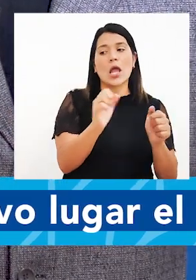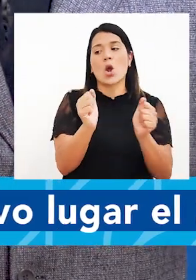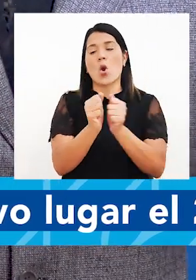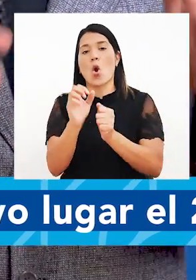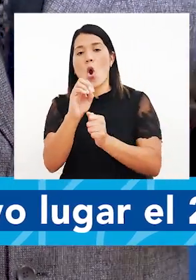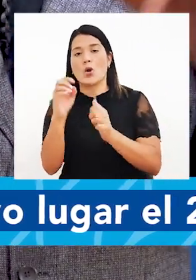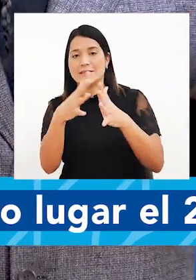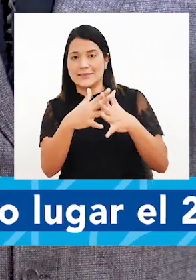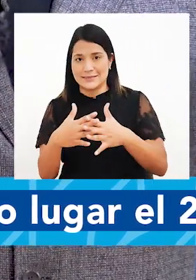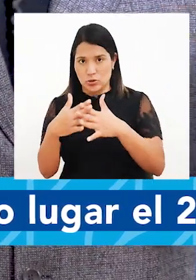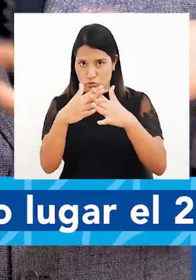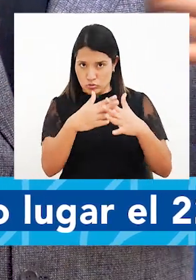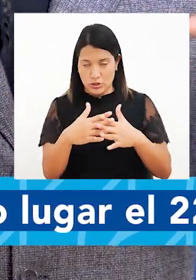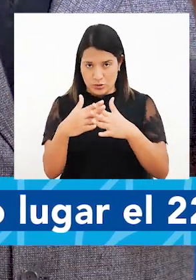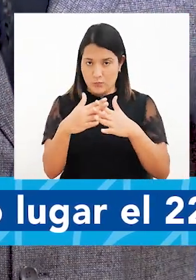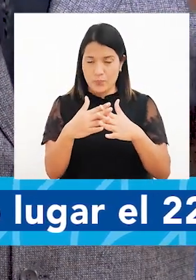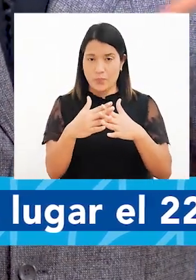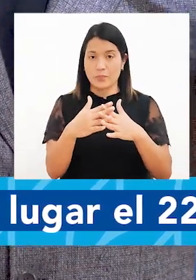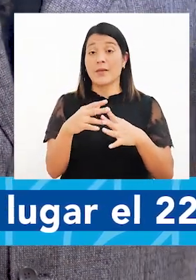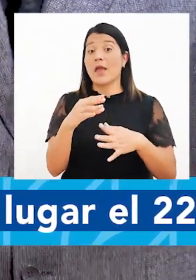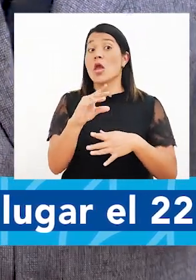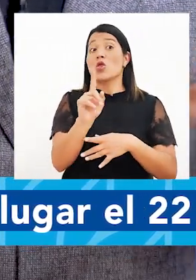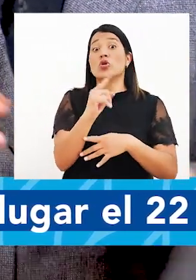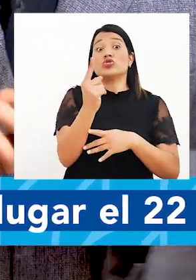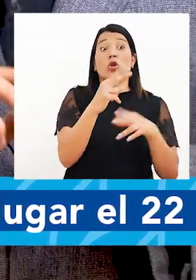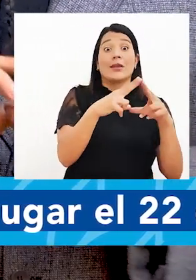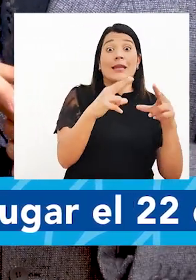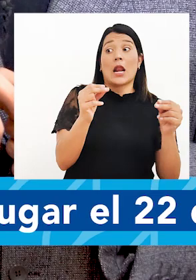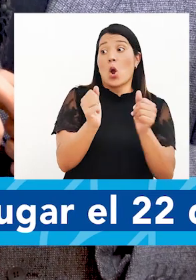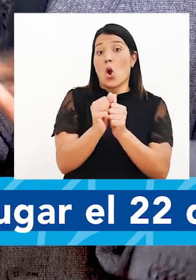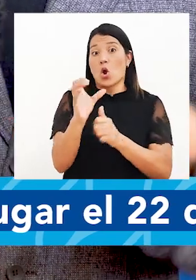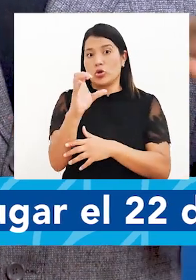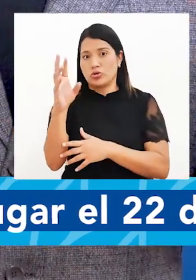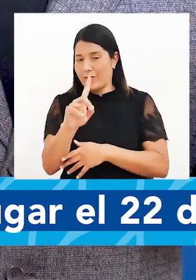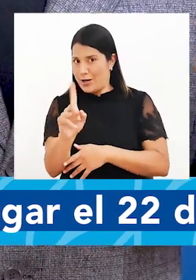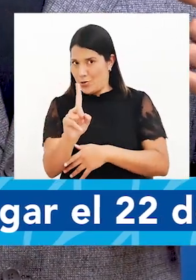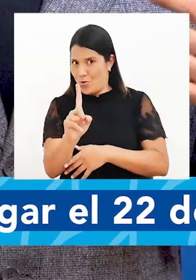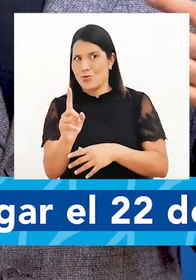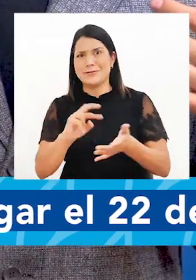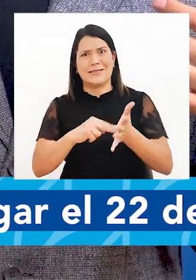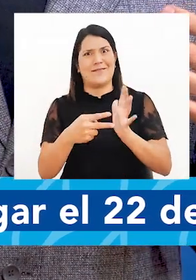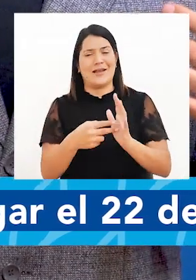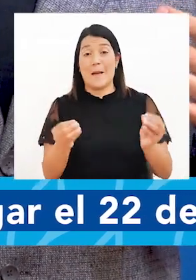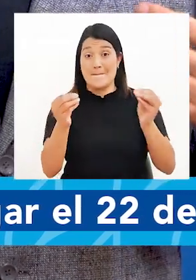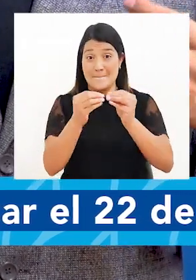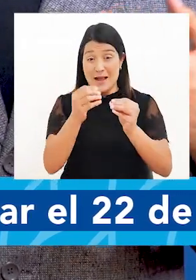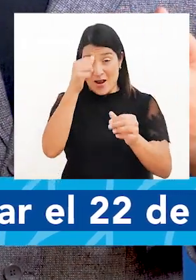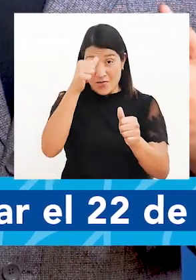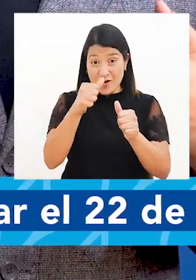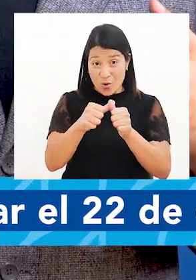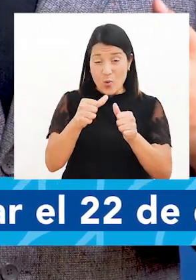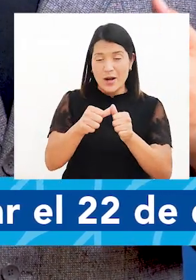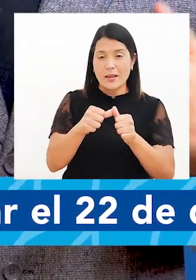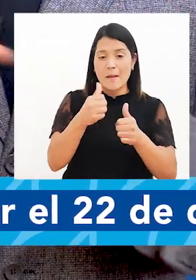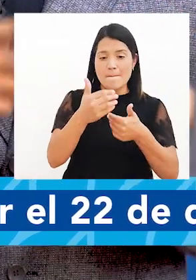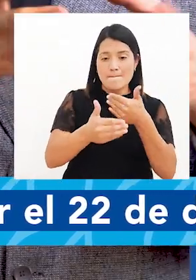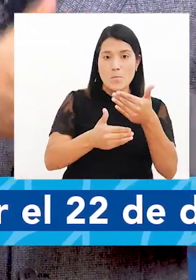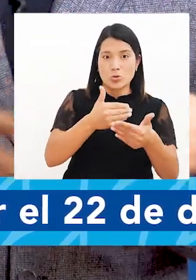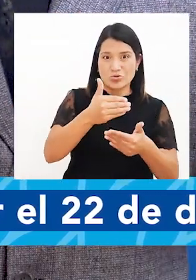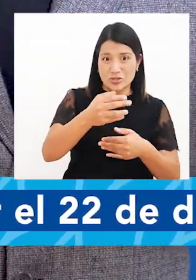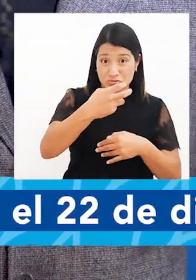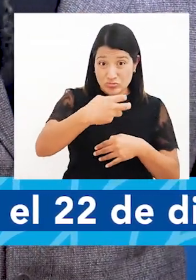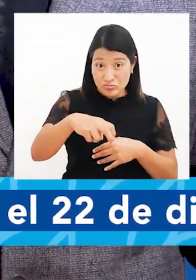punto de comunicación interno, sino que trascendió más allá. Recordemos que la vía del tránsito, que los